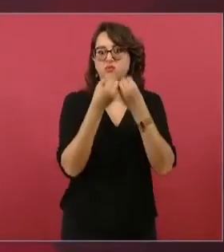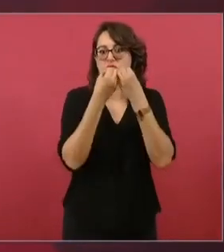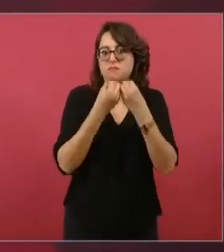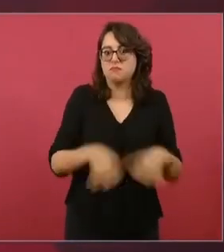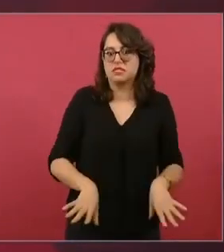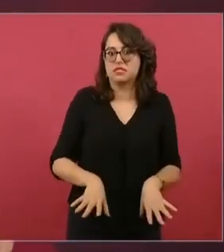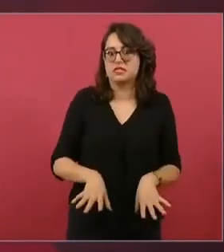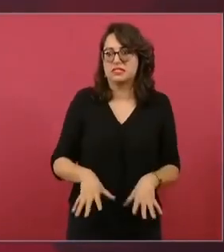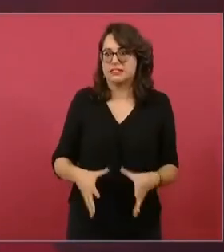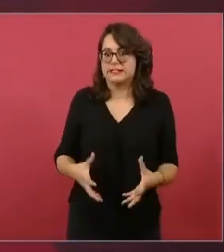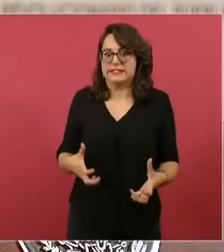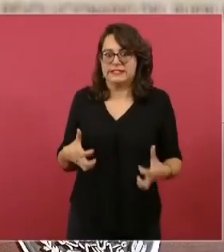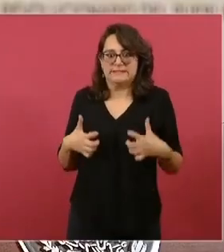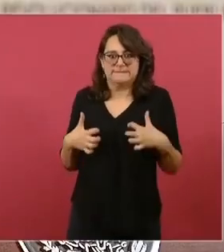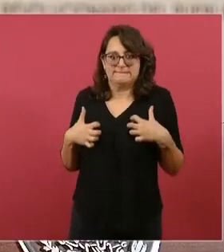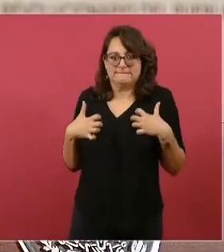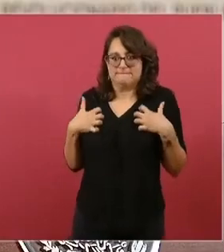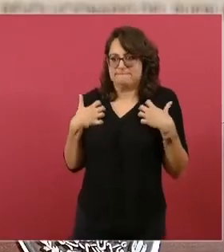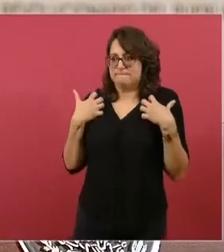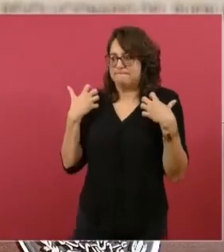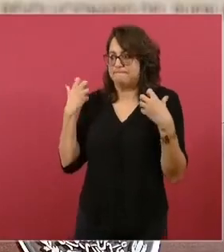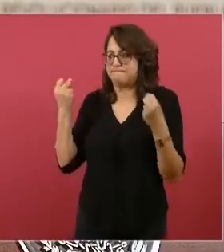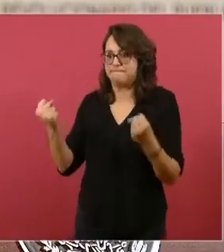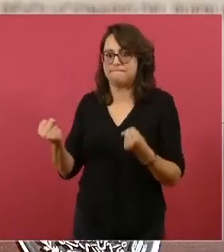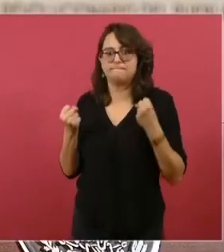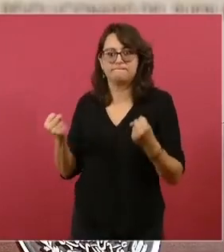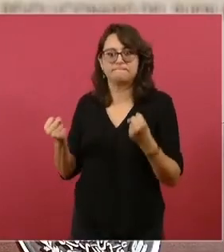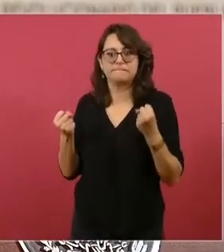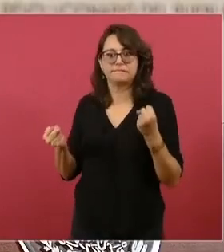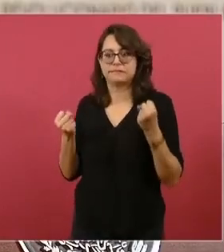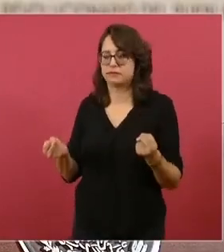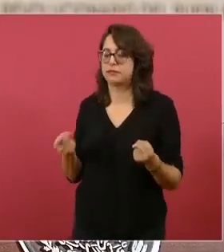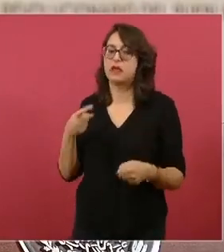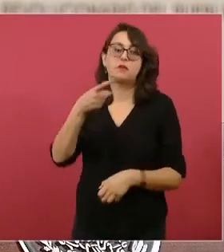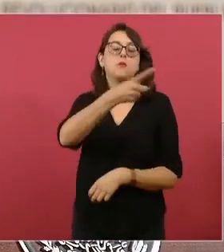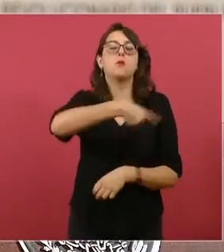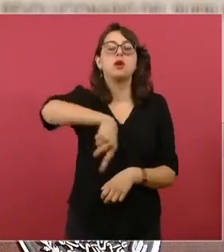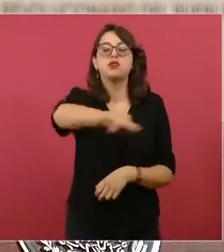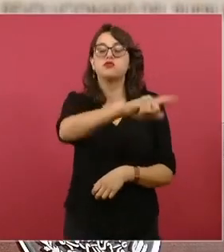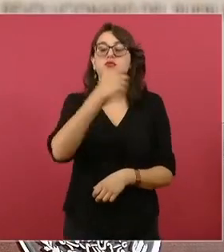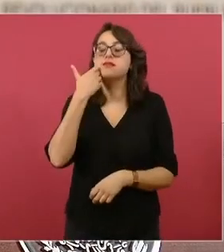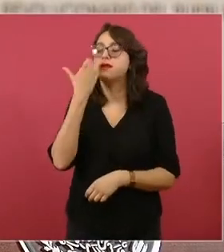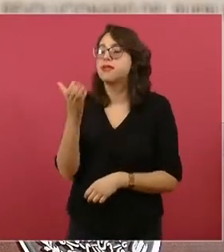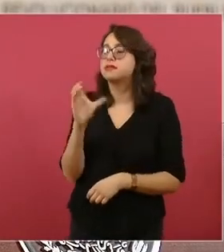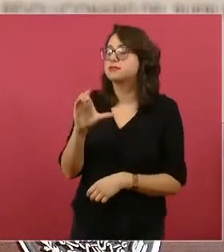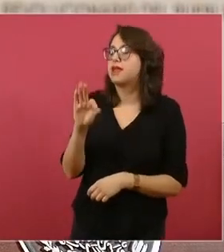se tragaran todo el mercado eléctrico nacional.